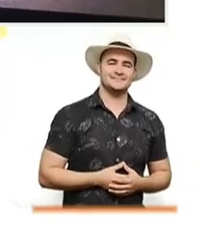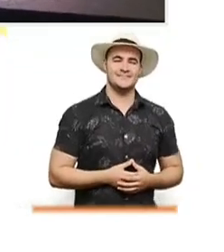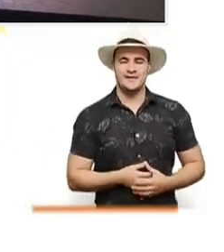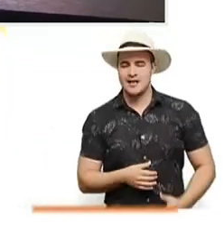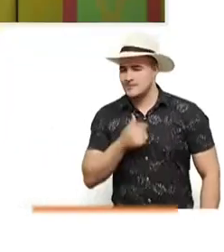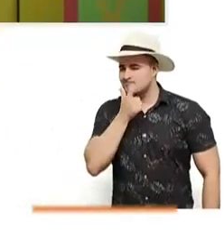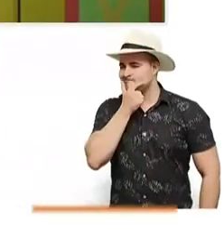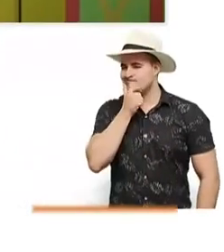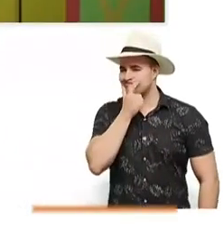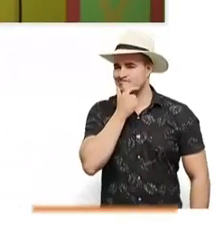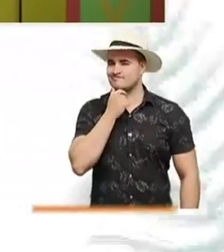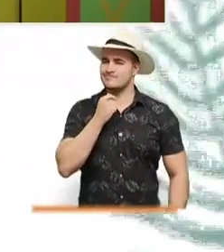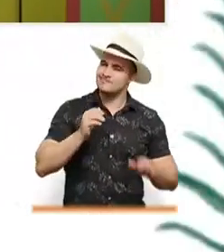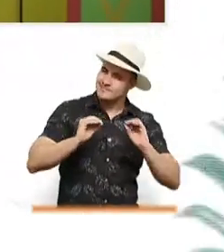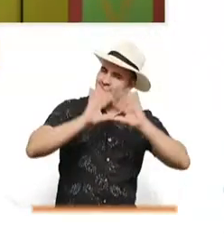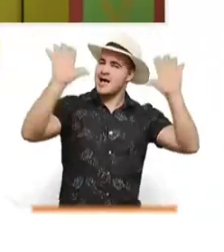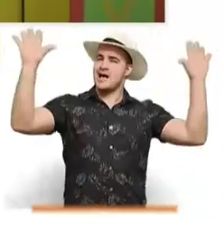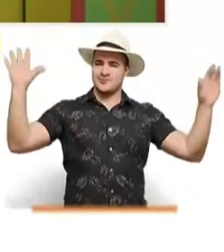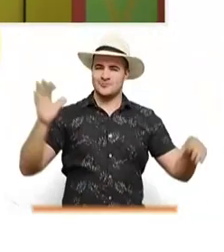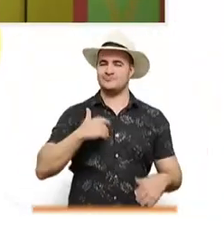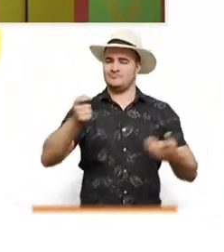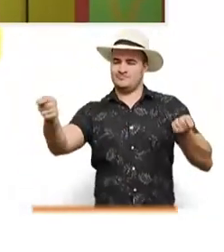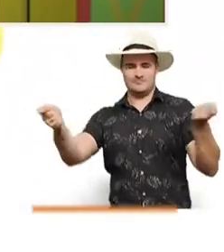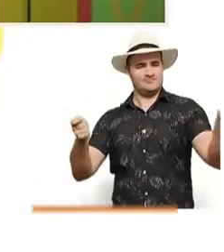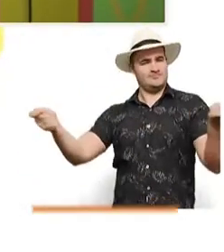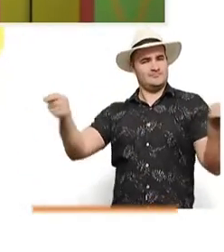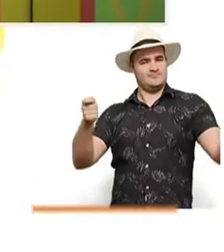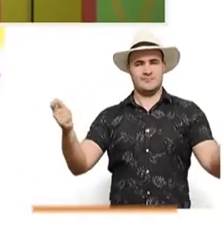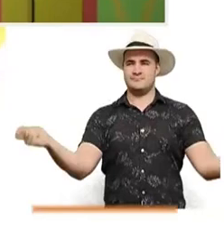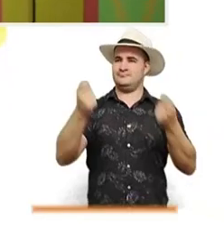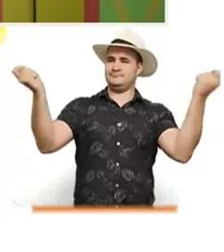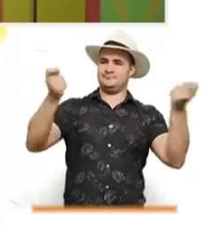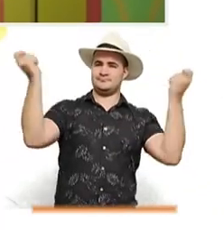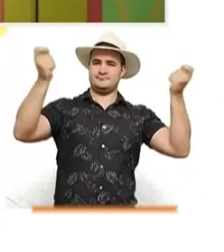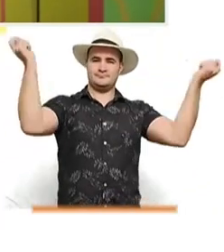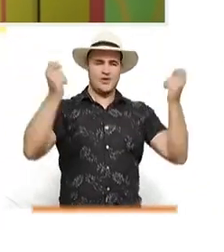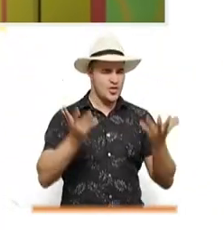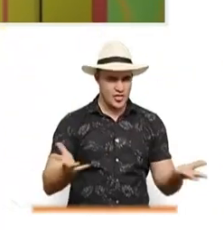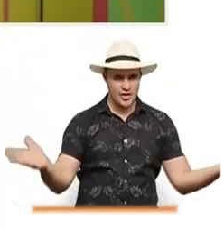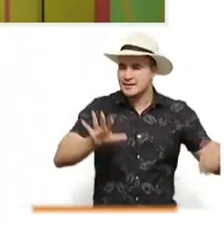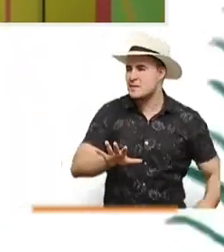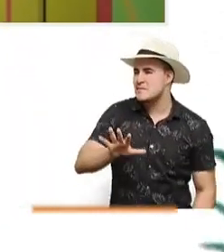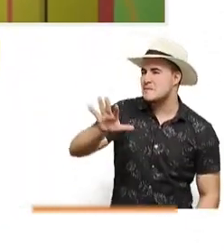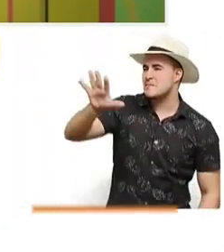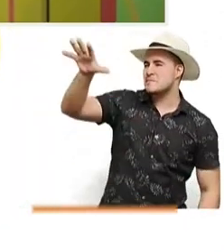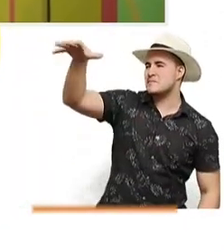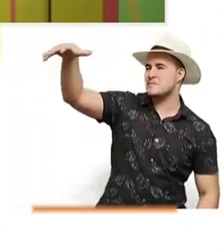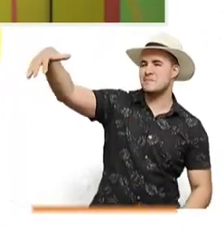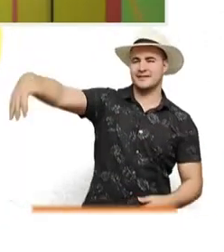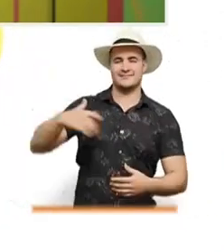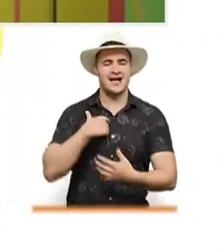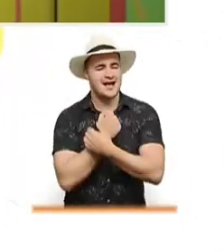Creo que es un gobernante que hace campaña en el cerro, tratándonos